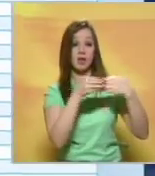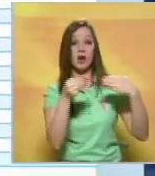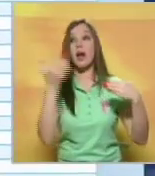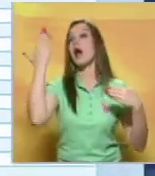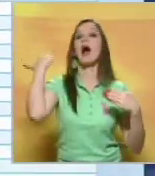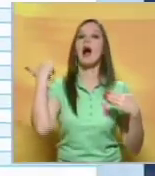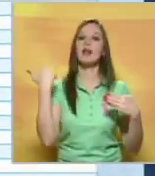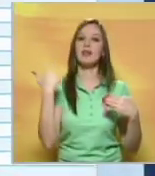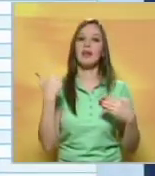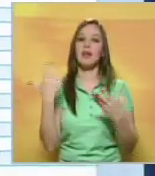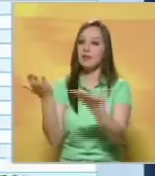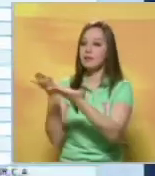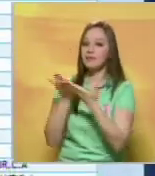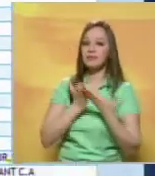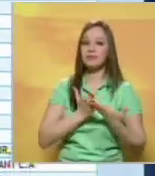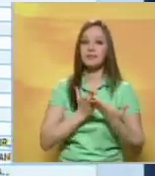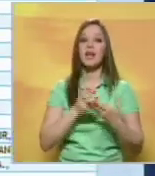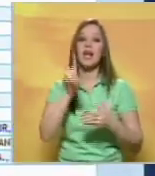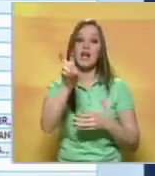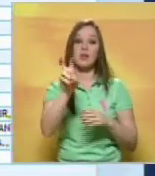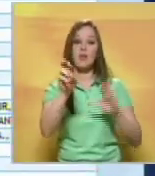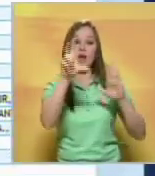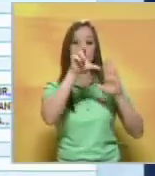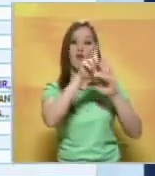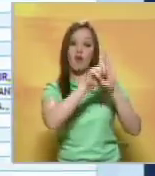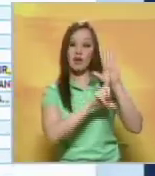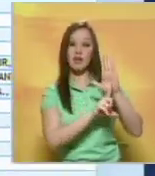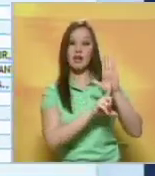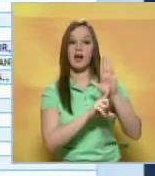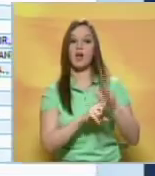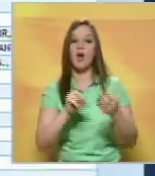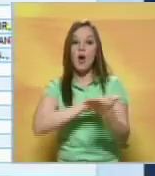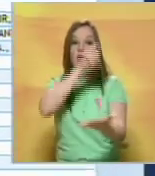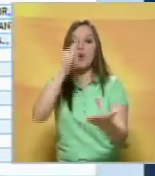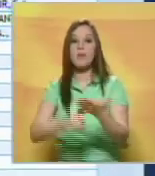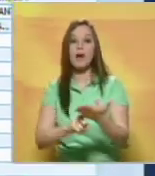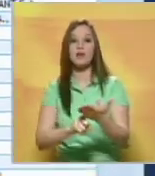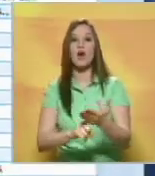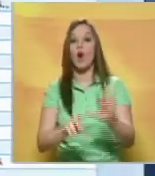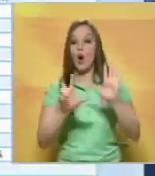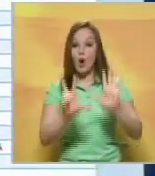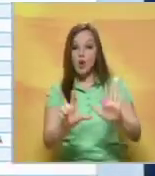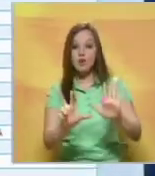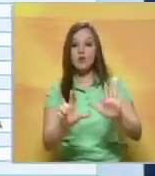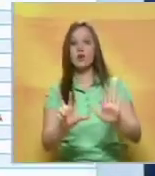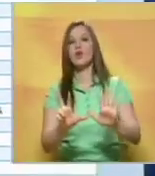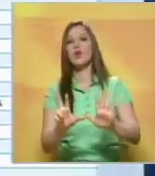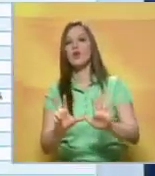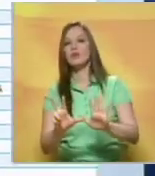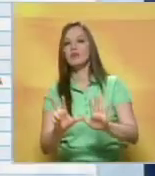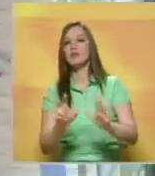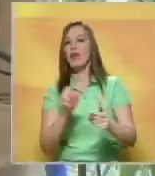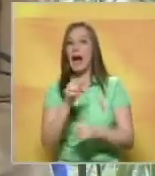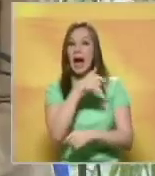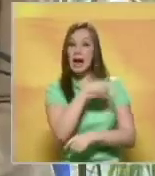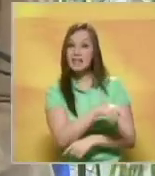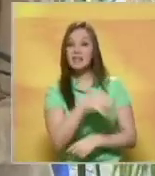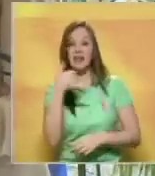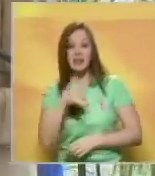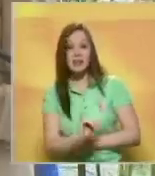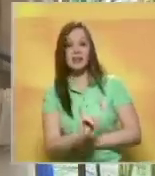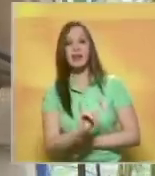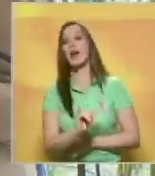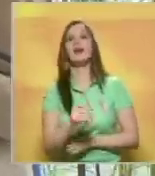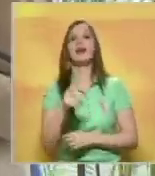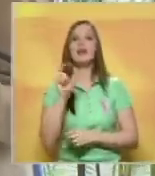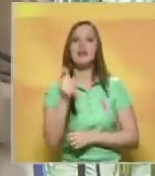recibieron del CENCOEX. En este nuevo listado se hace referencia a un total de 8 casos donde están involucradas 13 empresas. Este